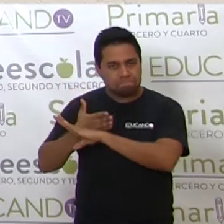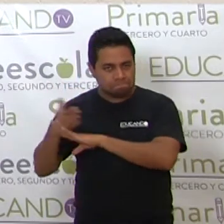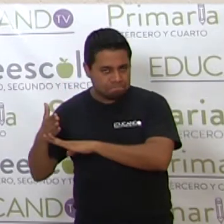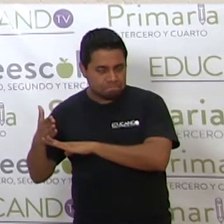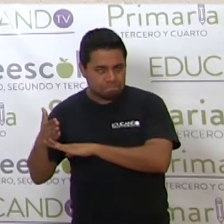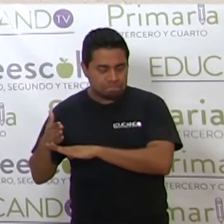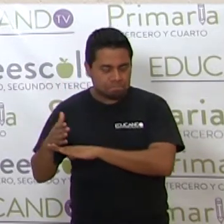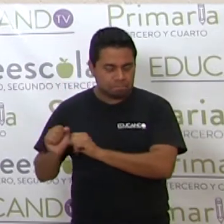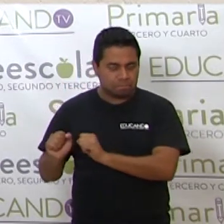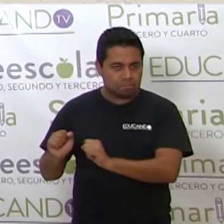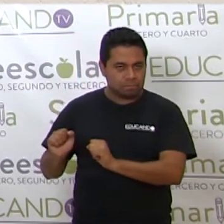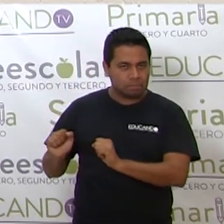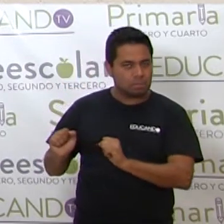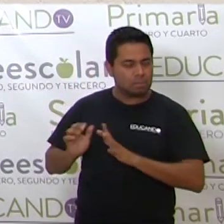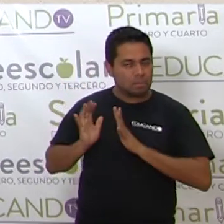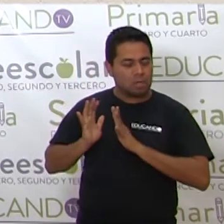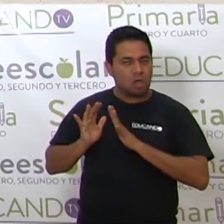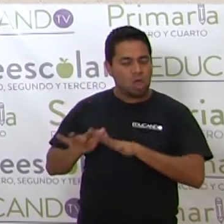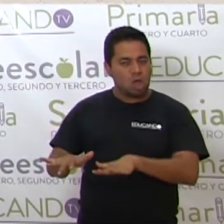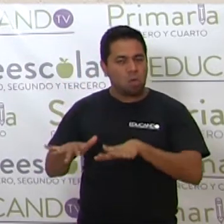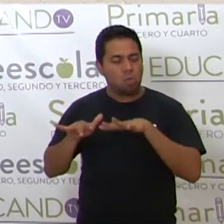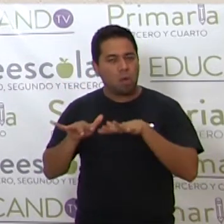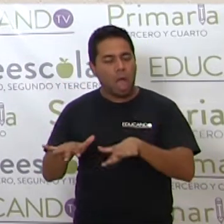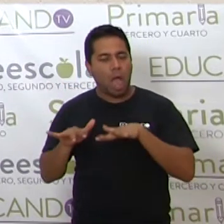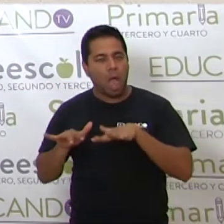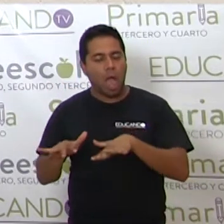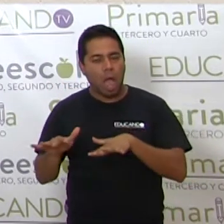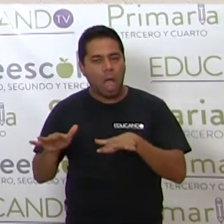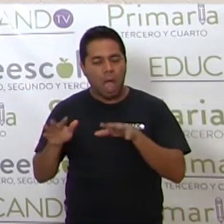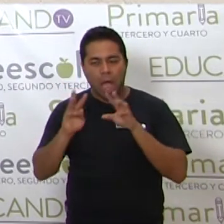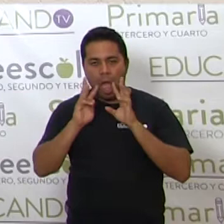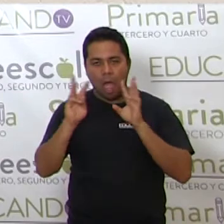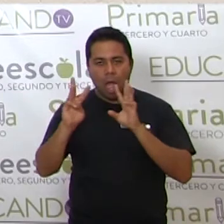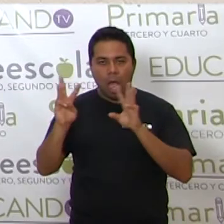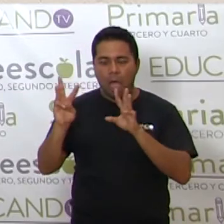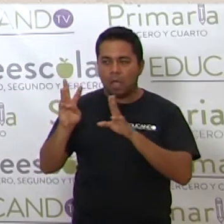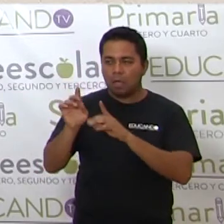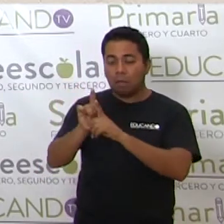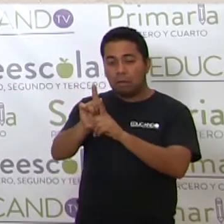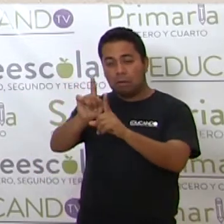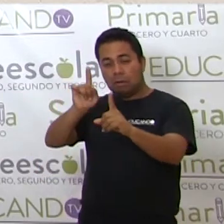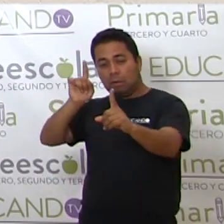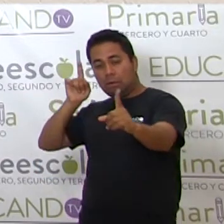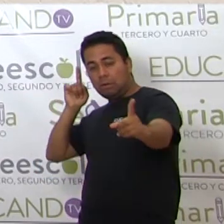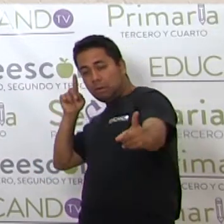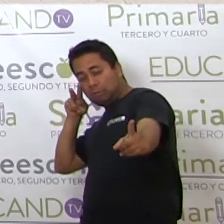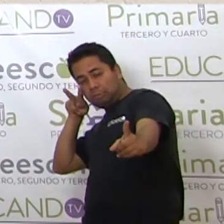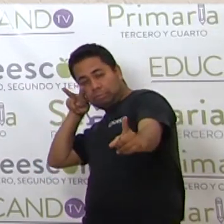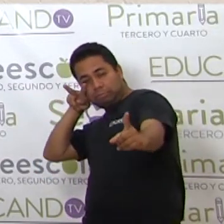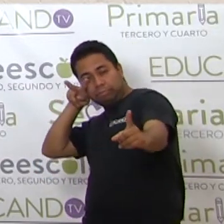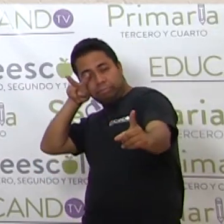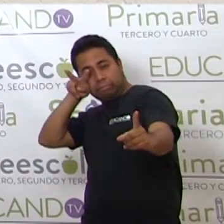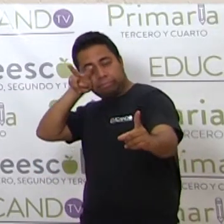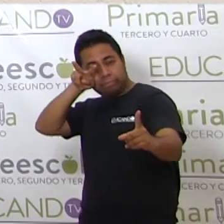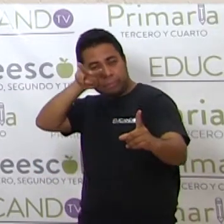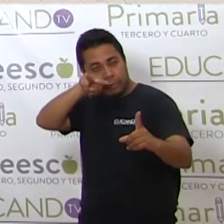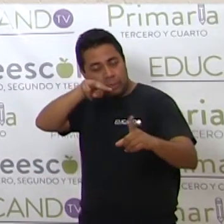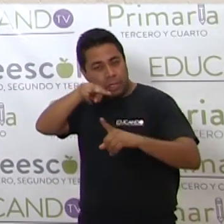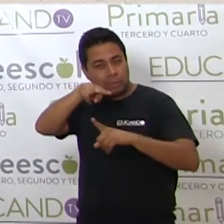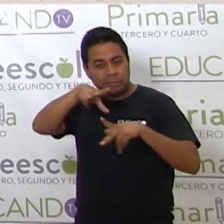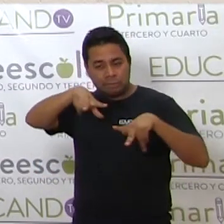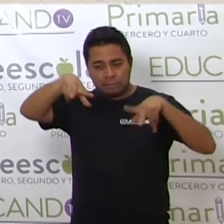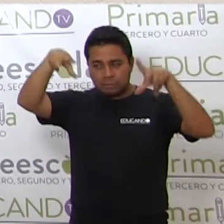bueno sería su sorpresa cuando de lejos según se acercaba vio un gran palacio